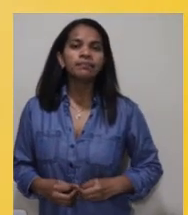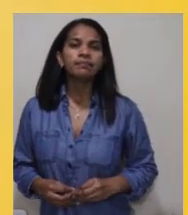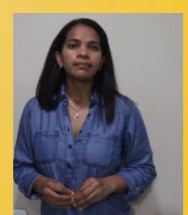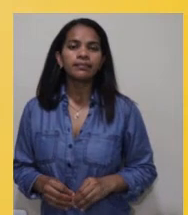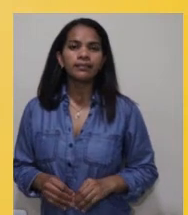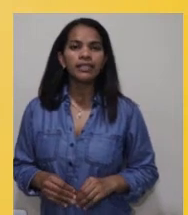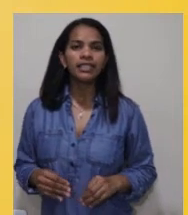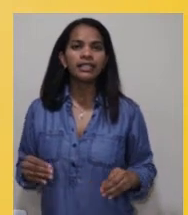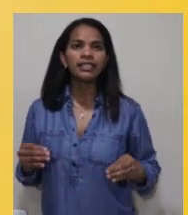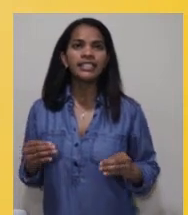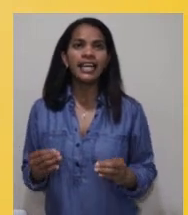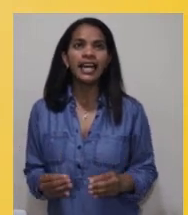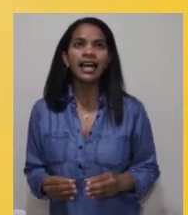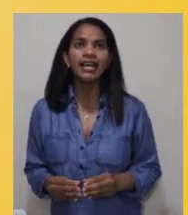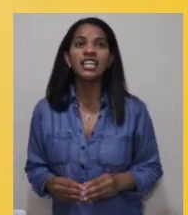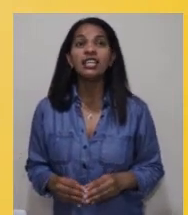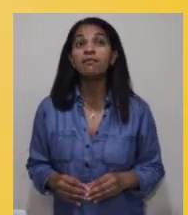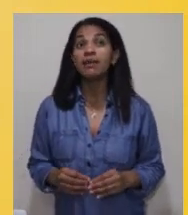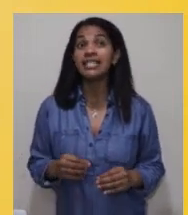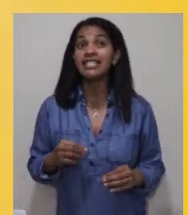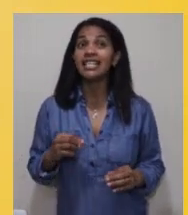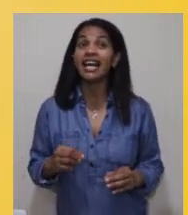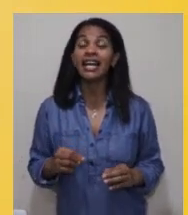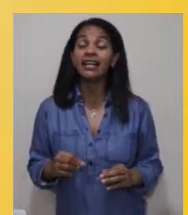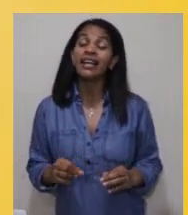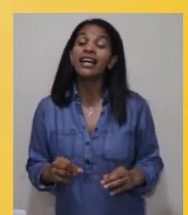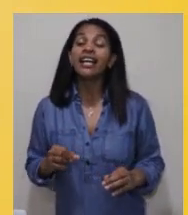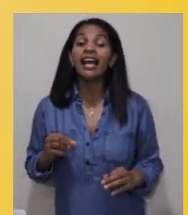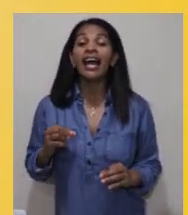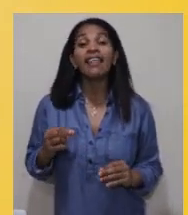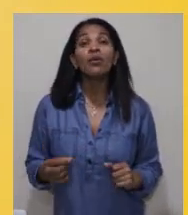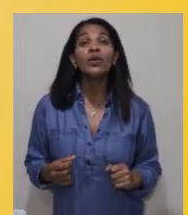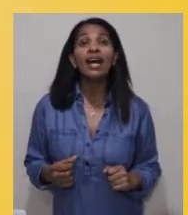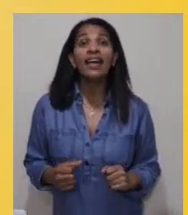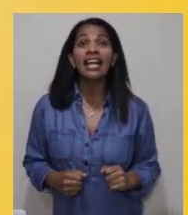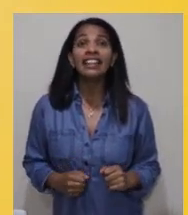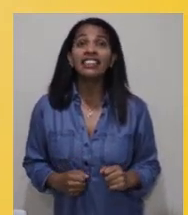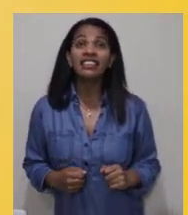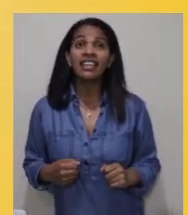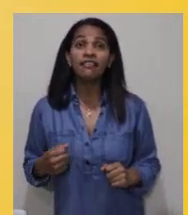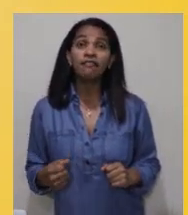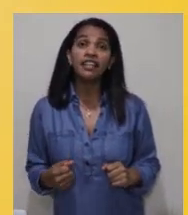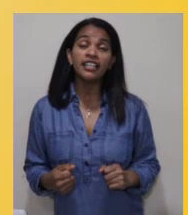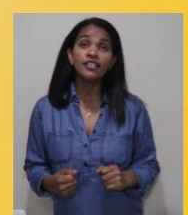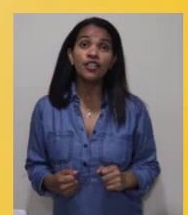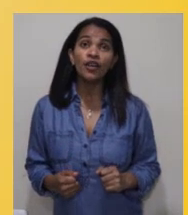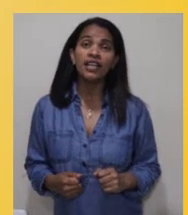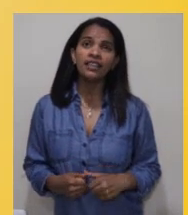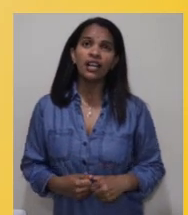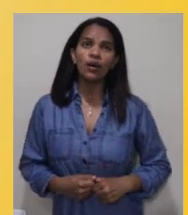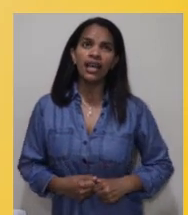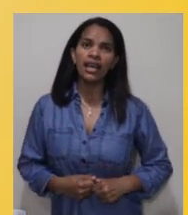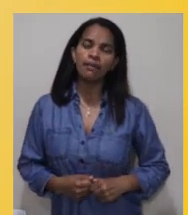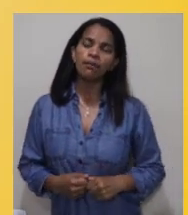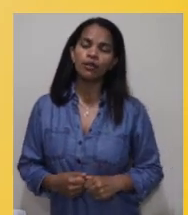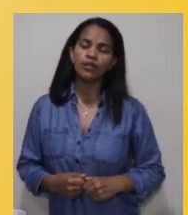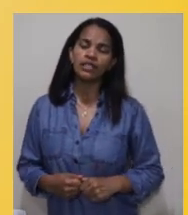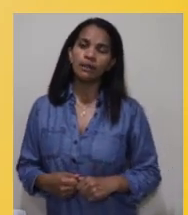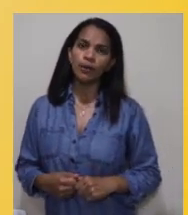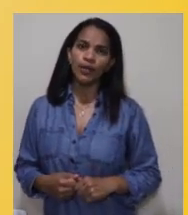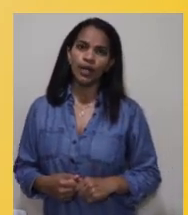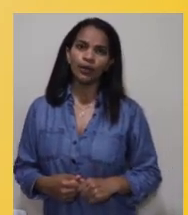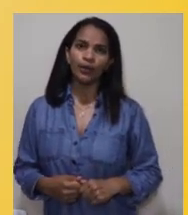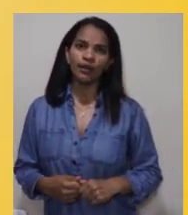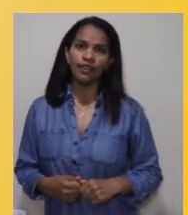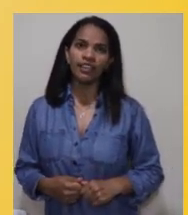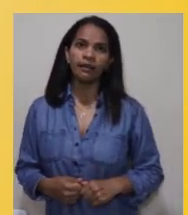tarea será investigar cada una de las definiciones de los ejemplos